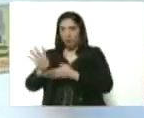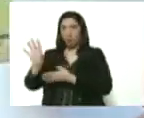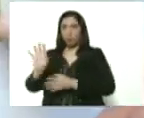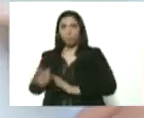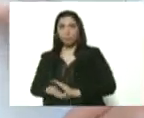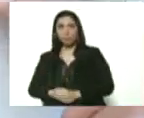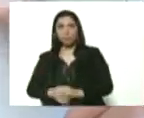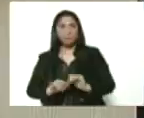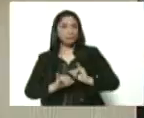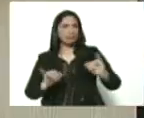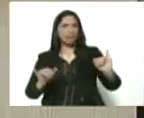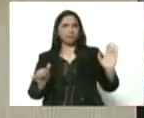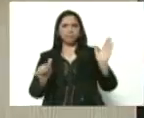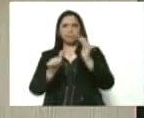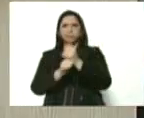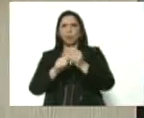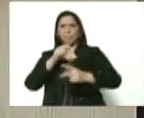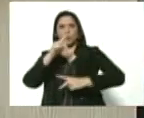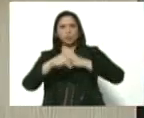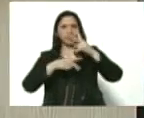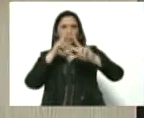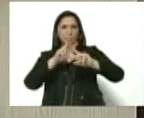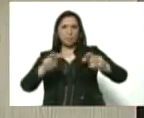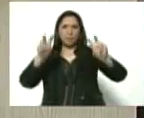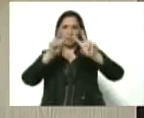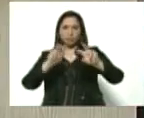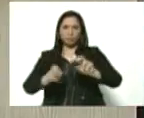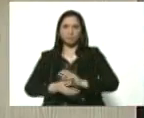ha aparecido en el proceso de investigación.